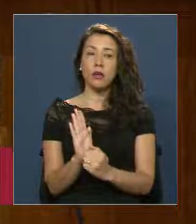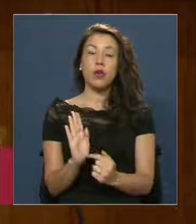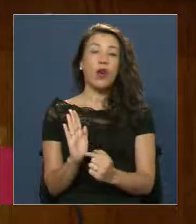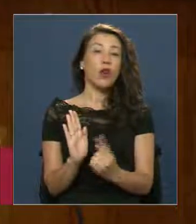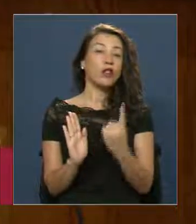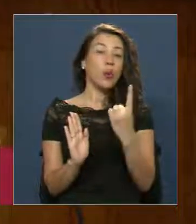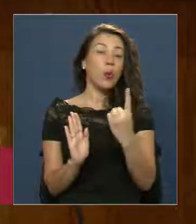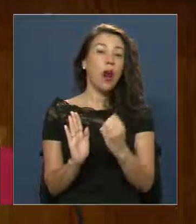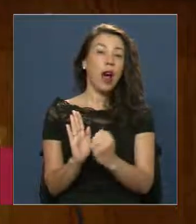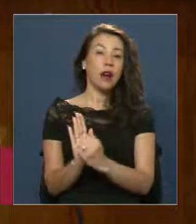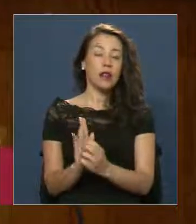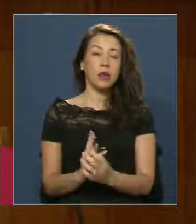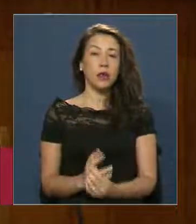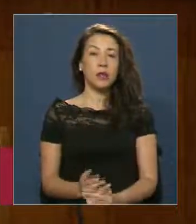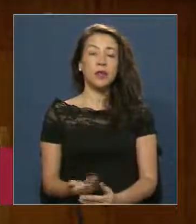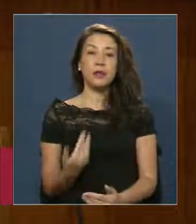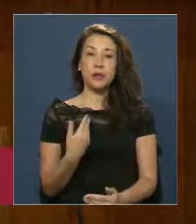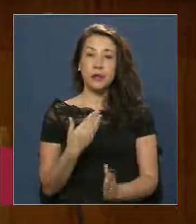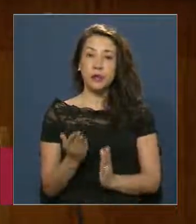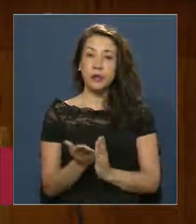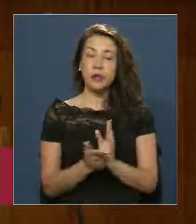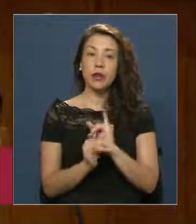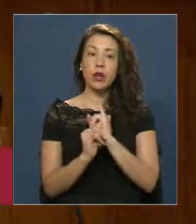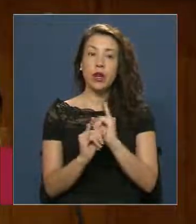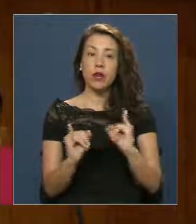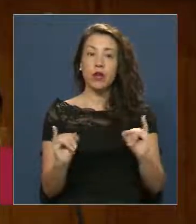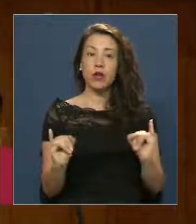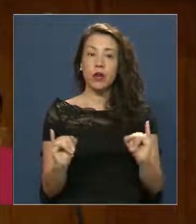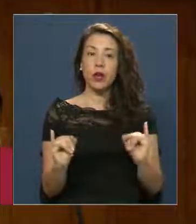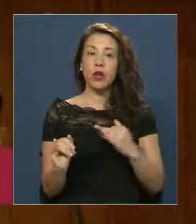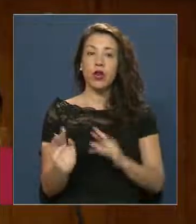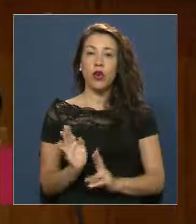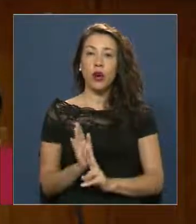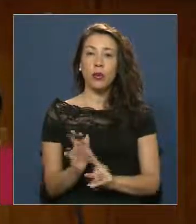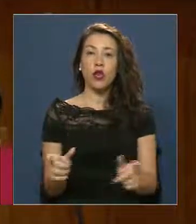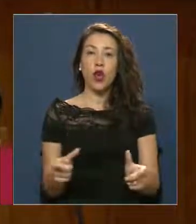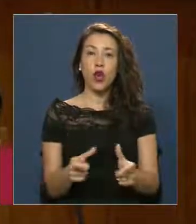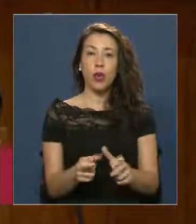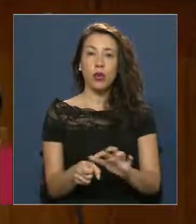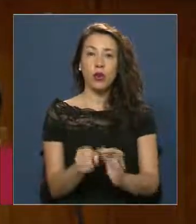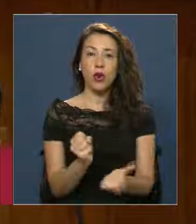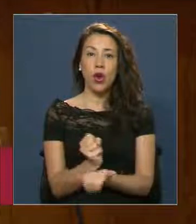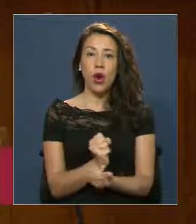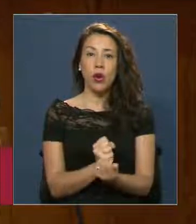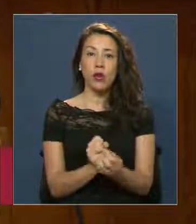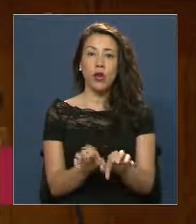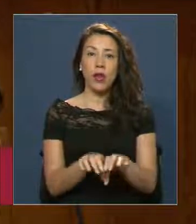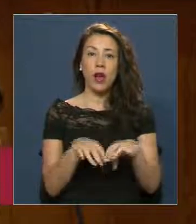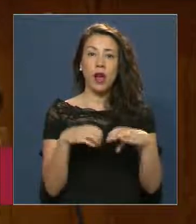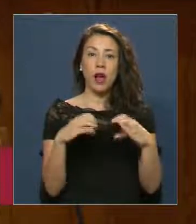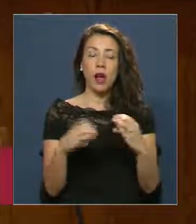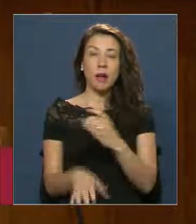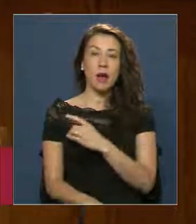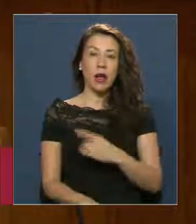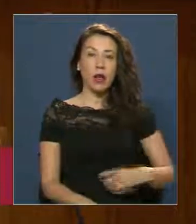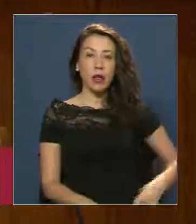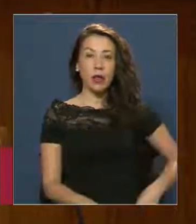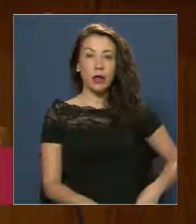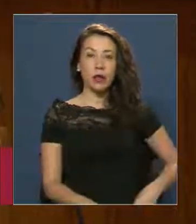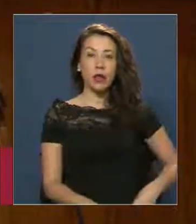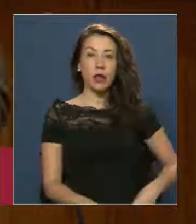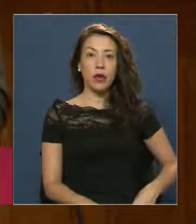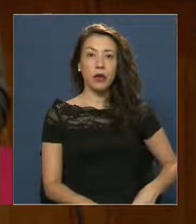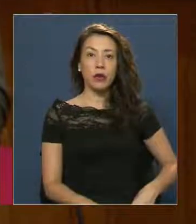único. Paso a informar, a nombre de la Comisión de Hacienda de nuestra Cámara de Diputados, en lo